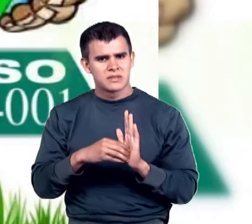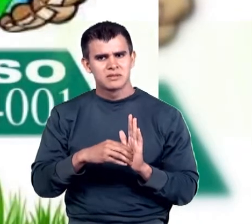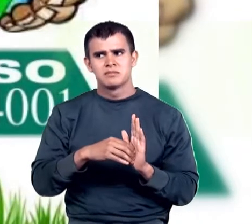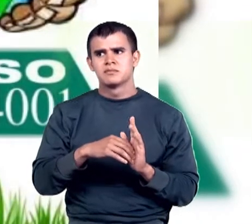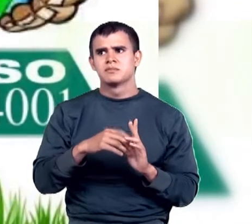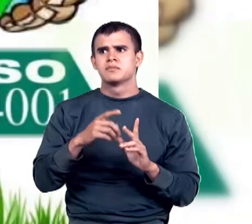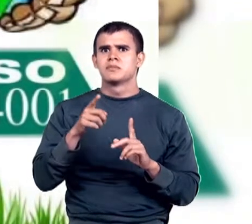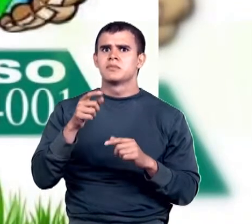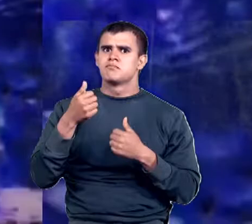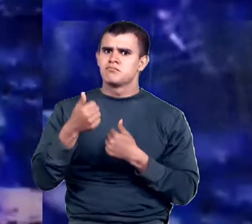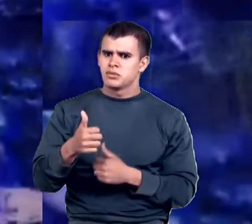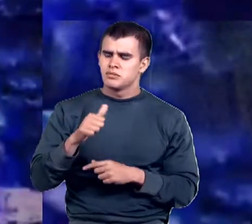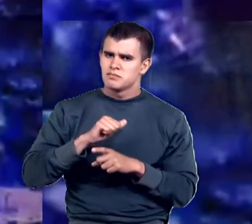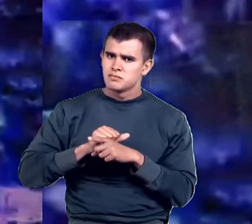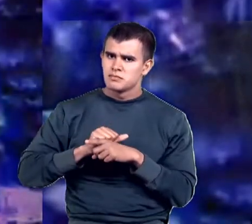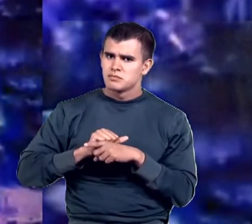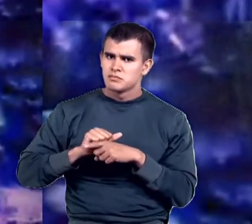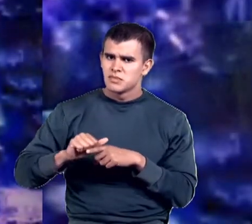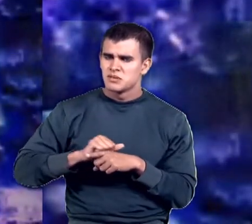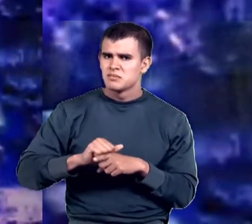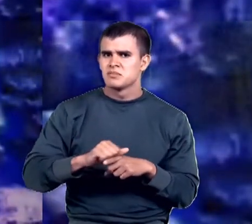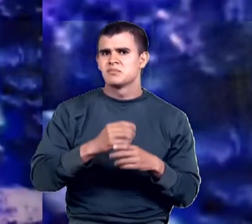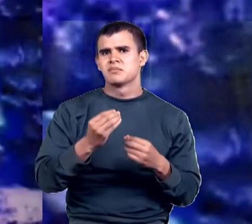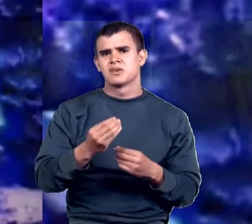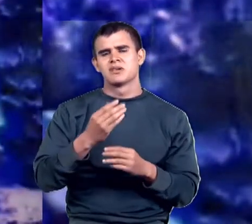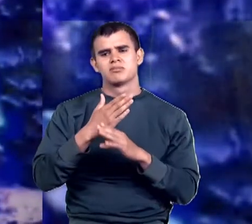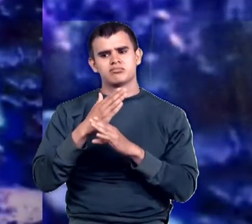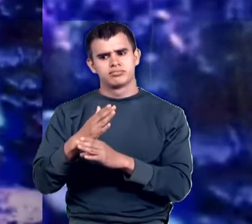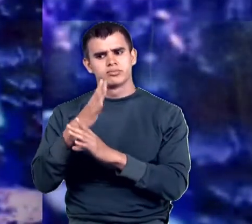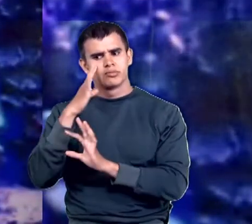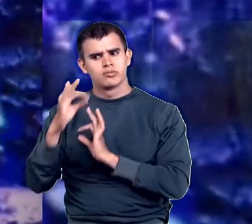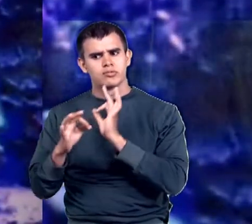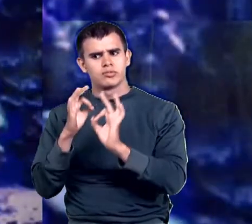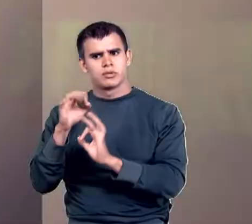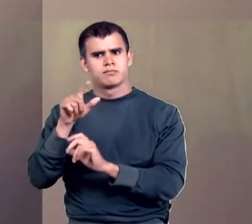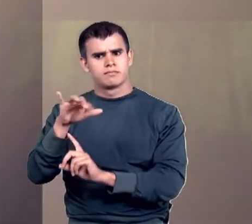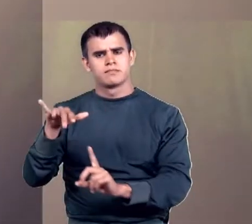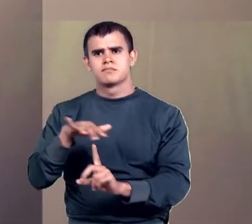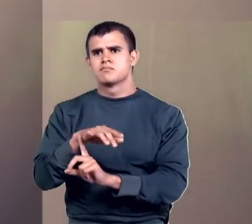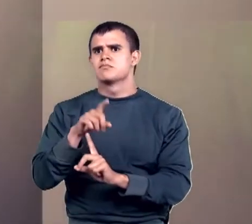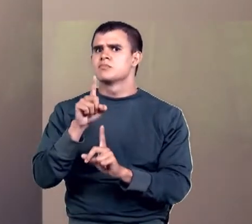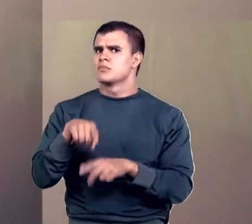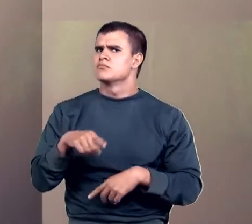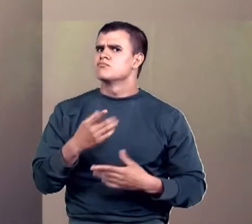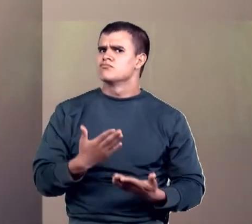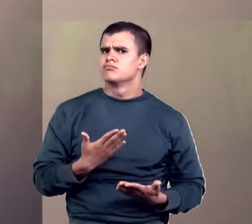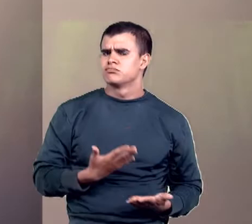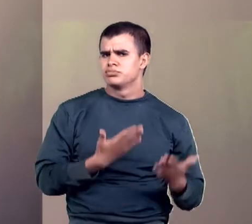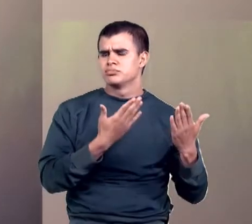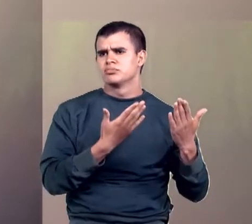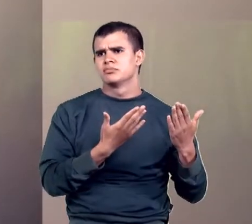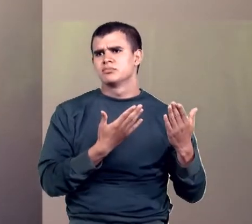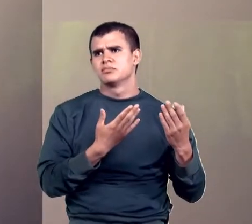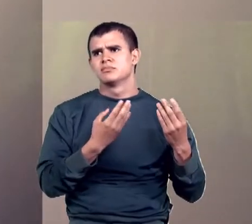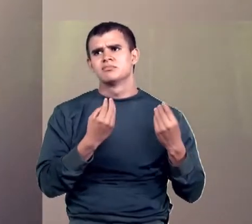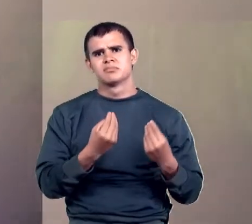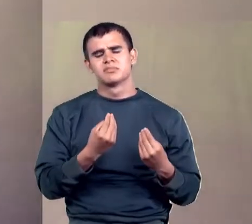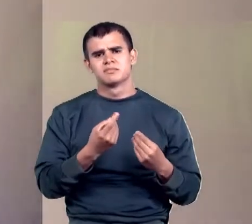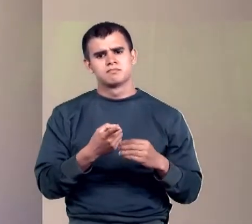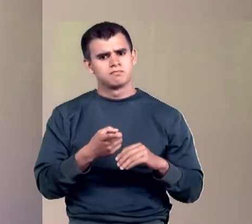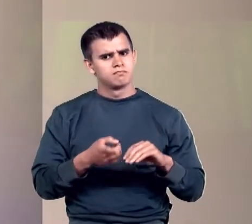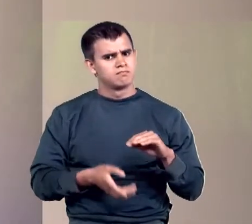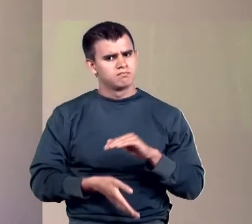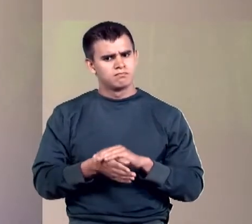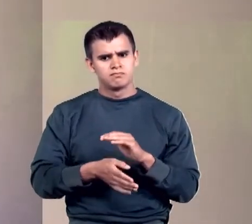ese entramado mundial, pues, de buenas prácticas en cuanto a protección del medio ambiente, y que también eso sirva, pues, de una u otra forma